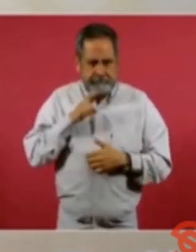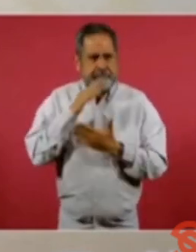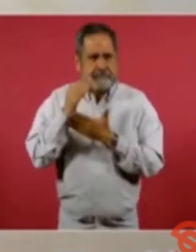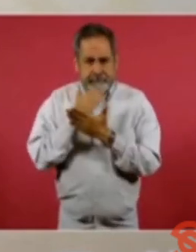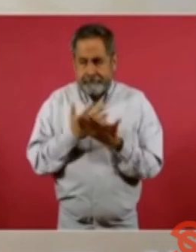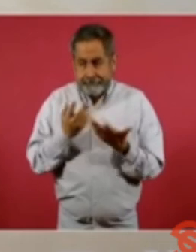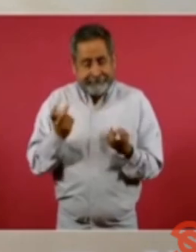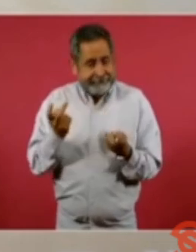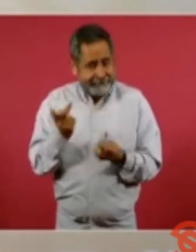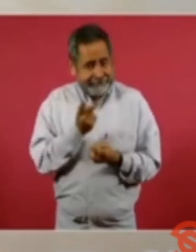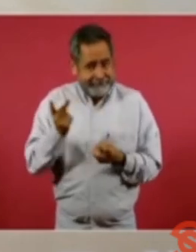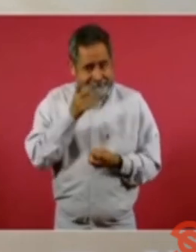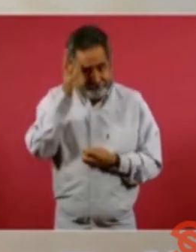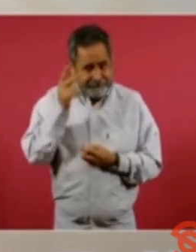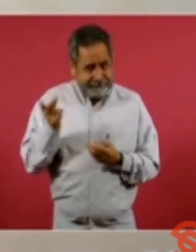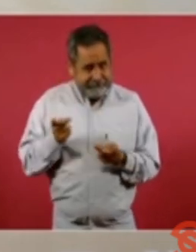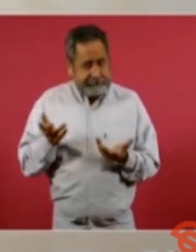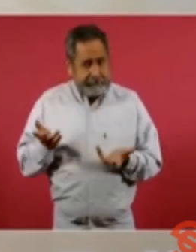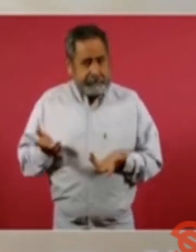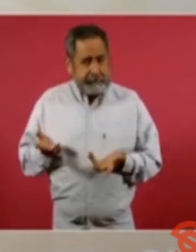¿sí?